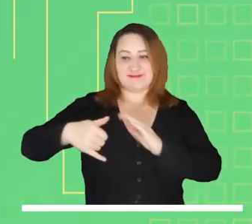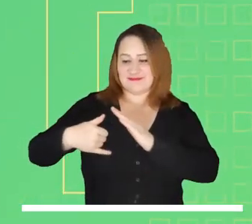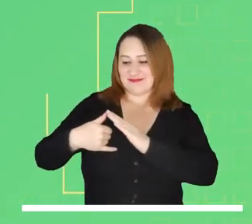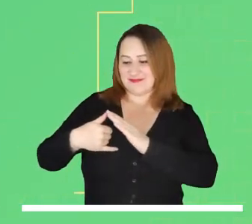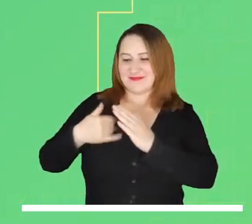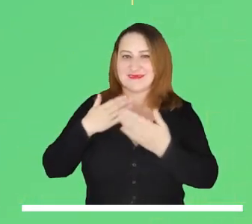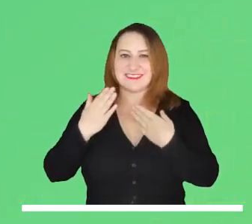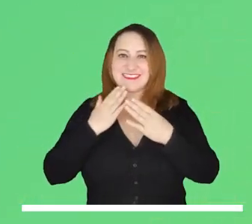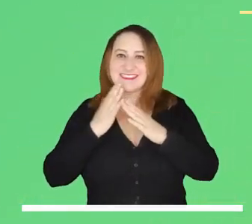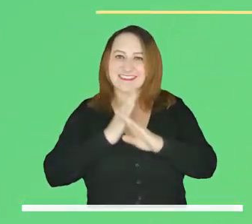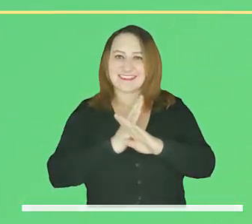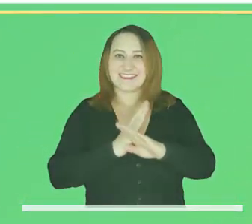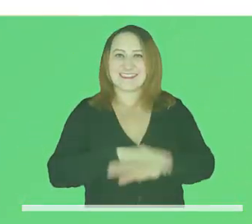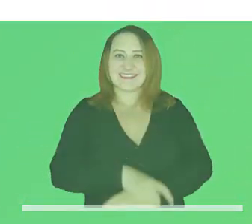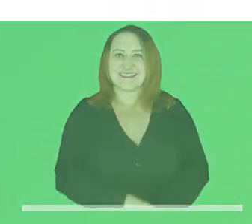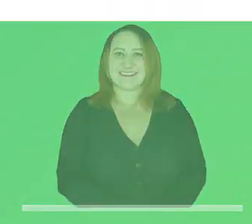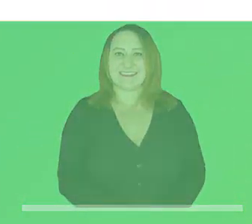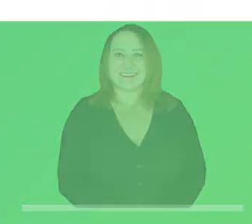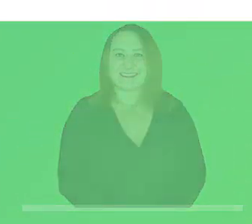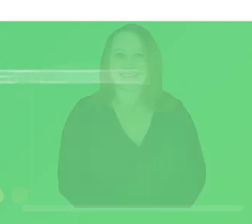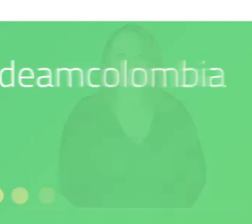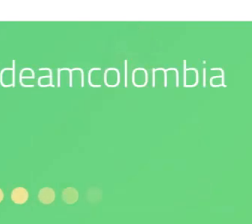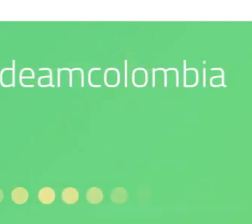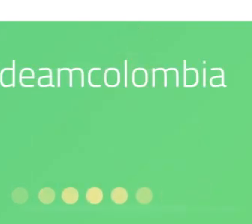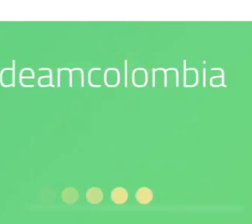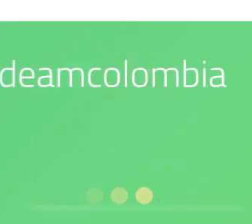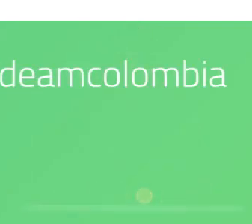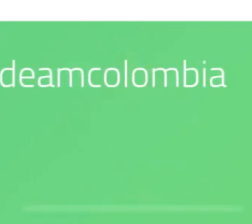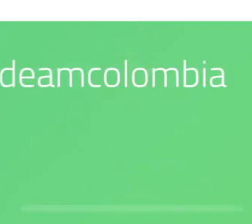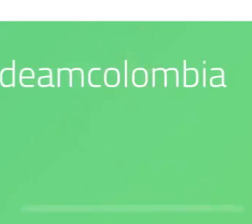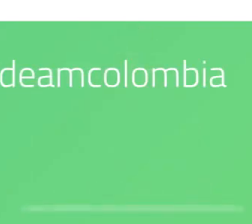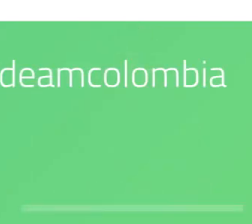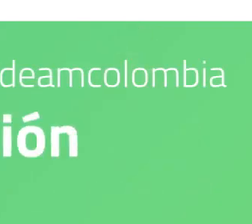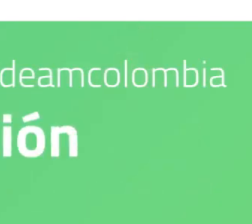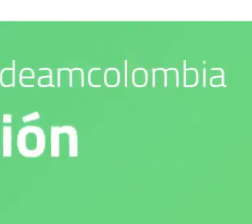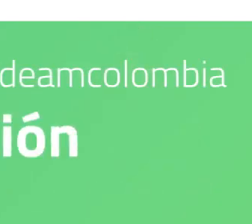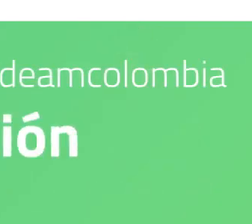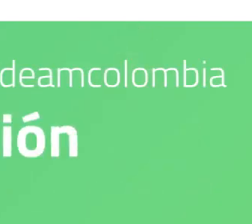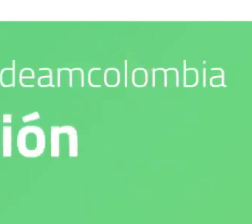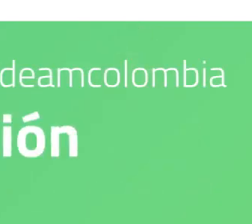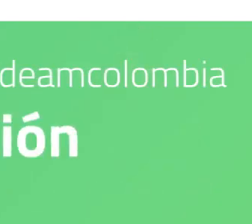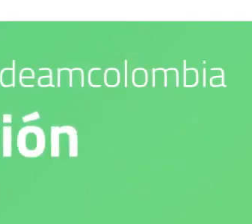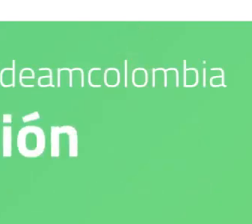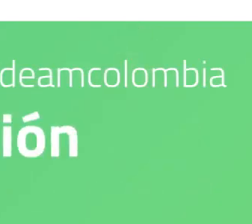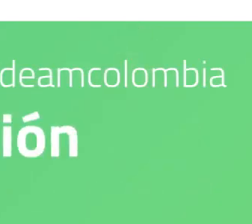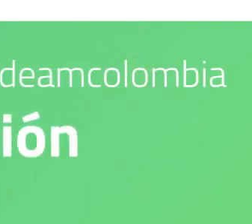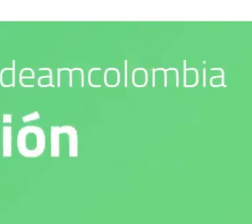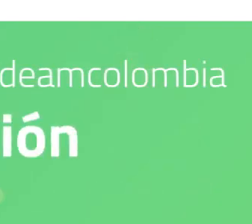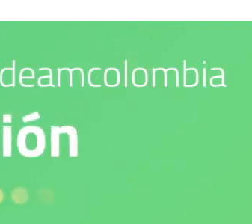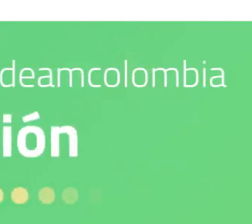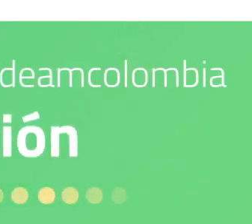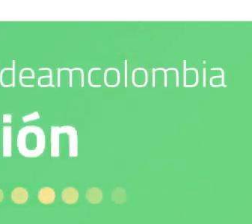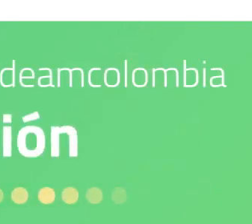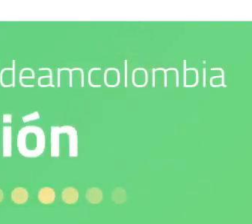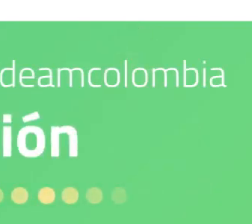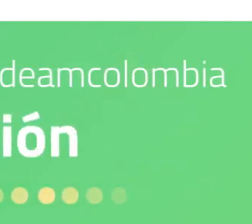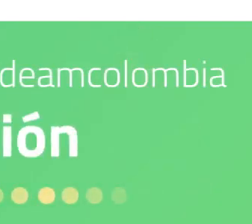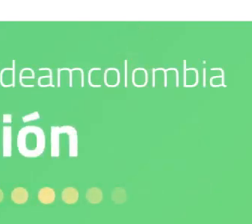sociales. Nuestro compromiso es con el medio ambiente. IDEAM es confianza y prevención.